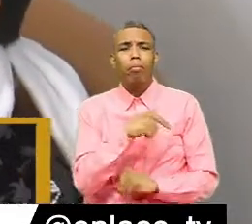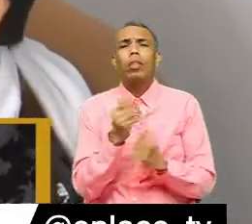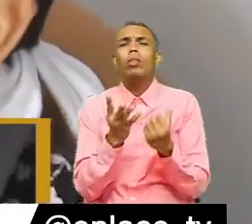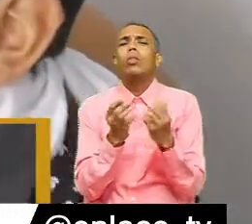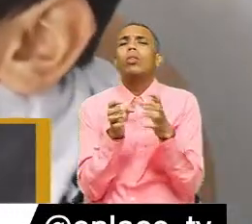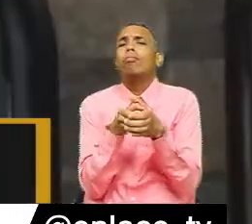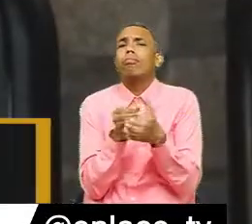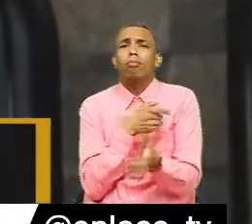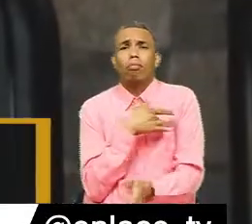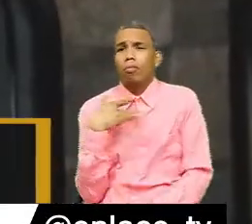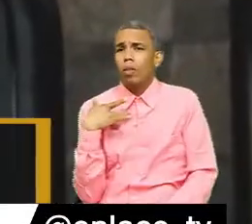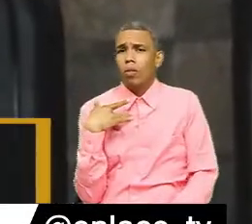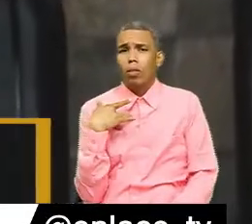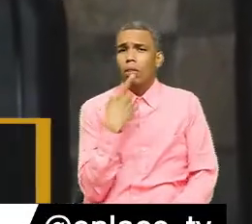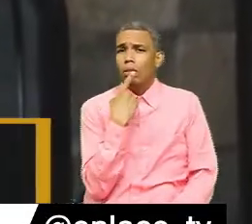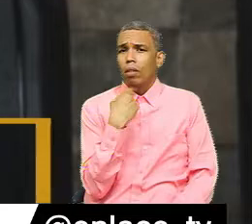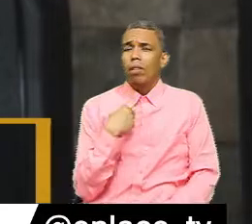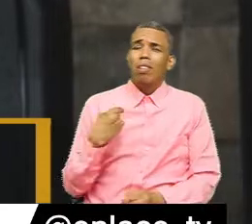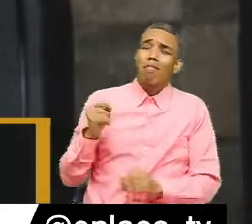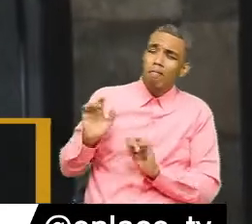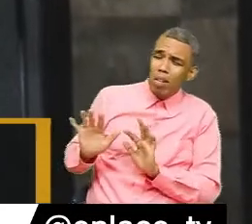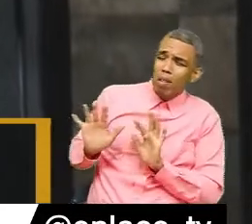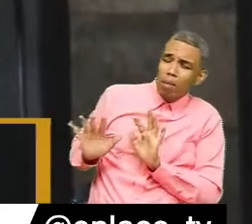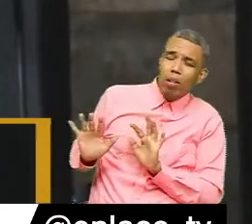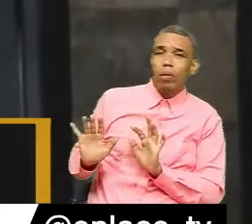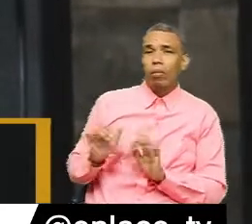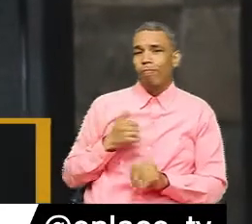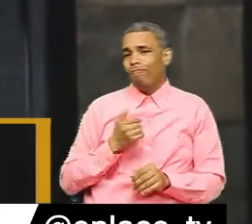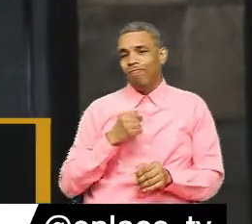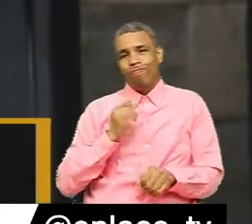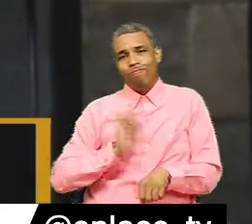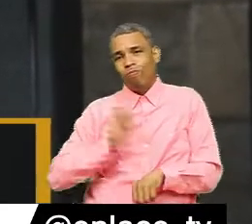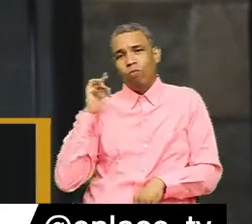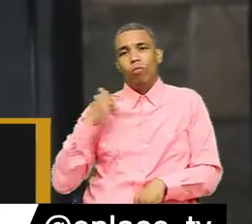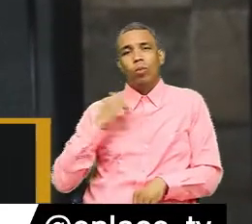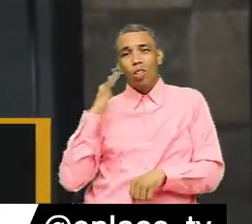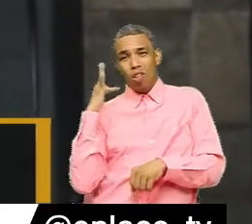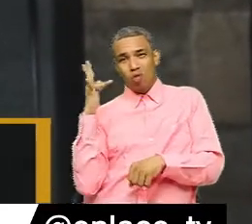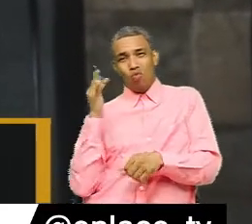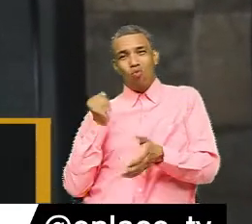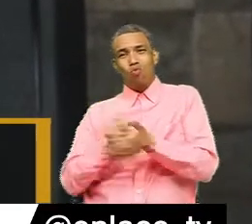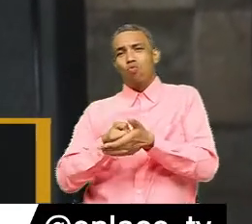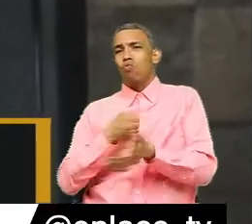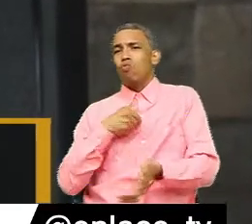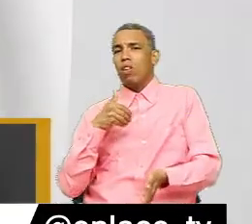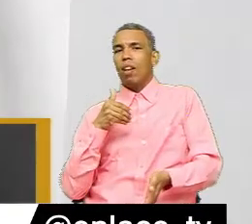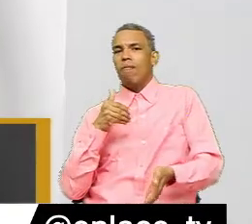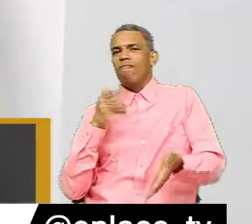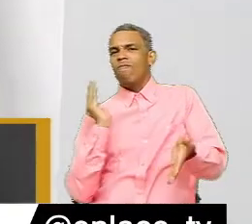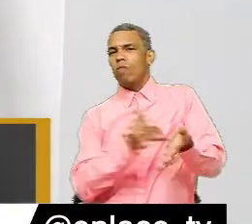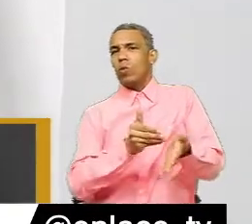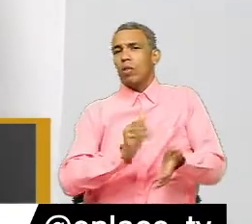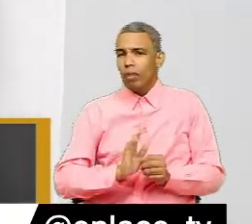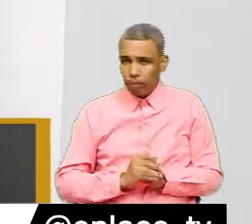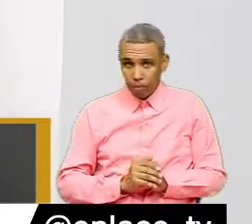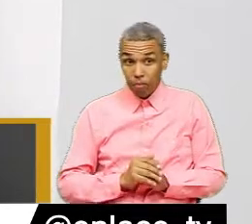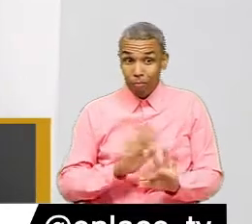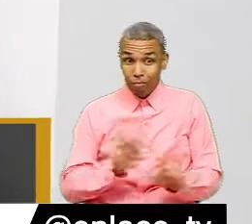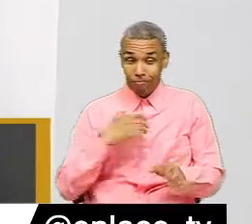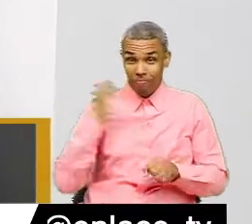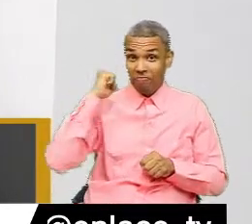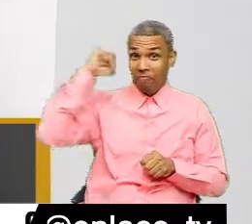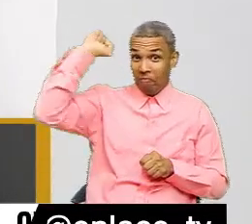o el psiquiatra, y tengo una tutela más un desacato, y solamente una vez me dijeron que tenía la cita